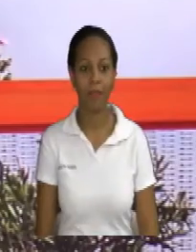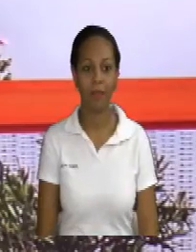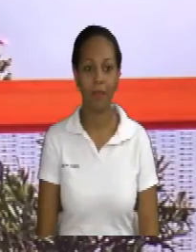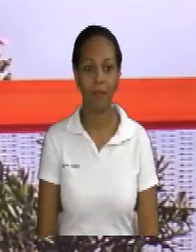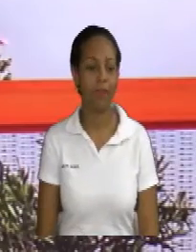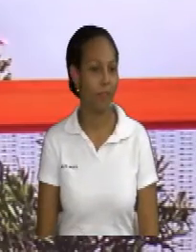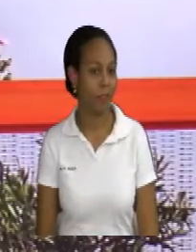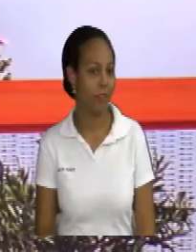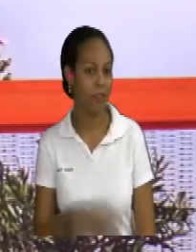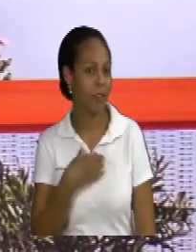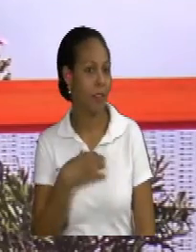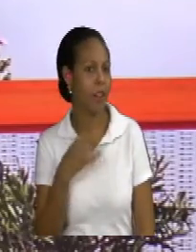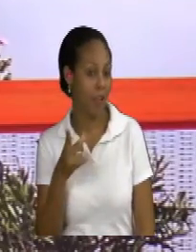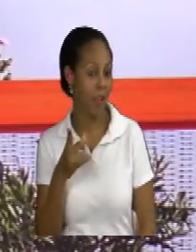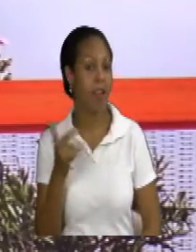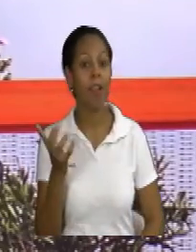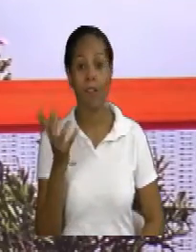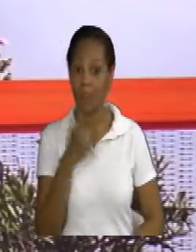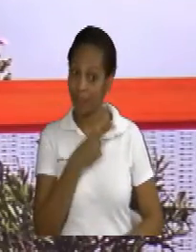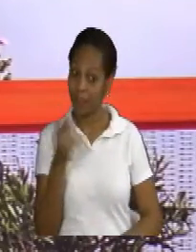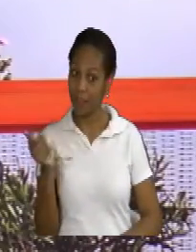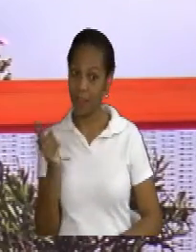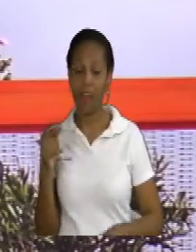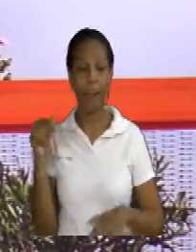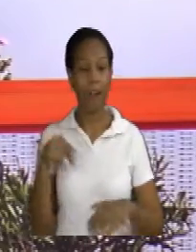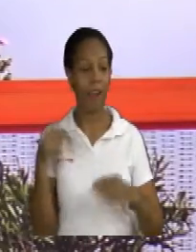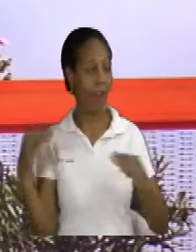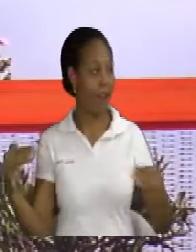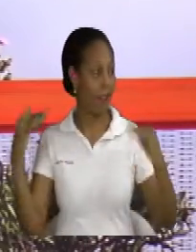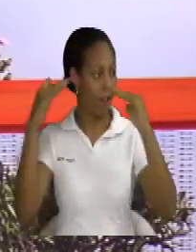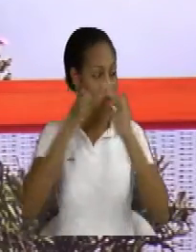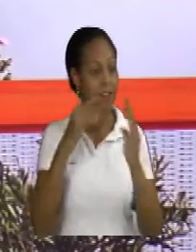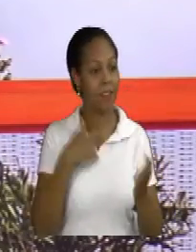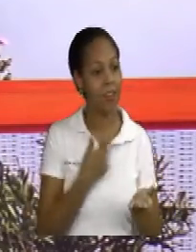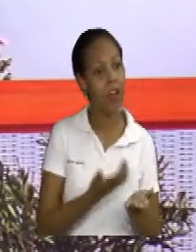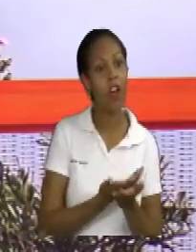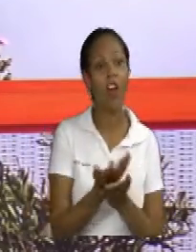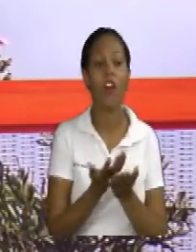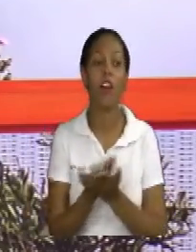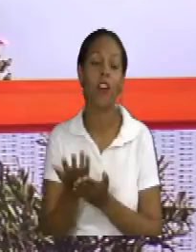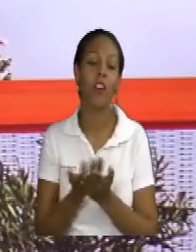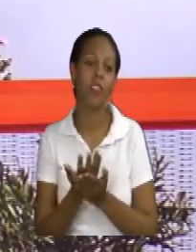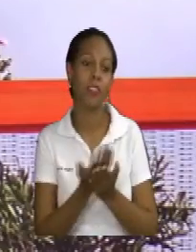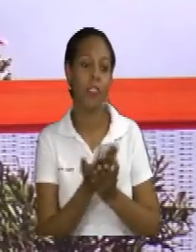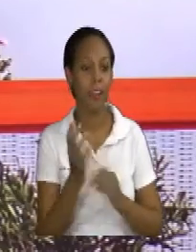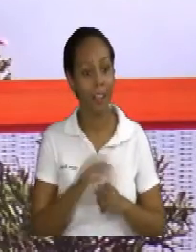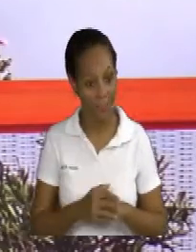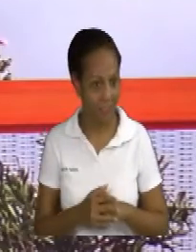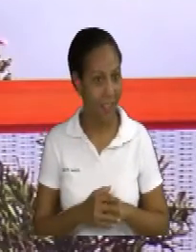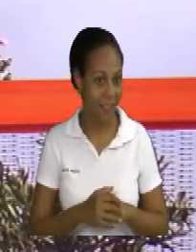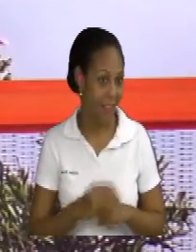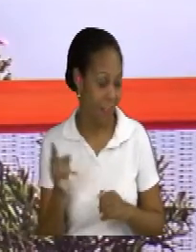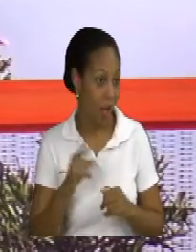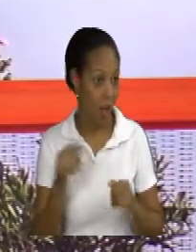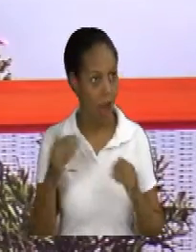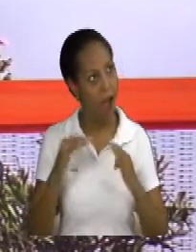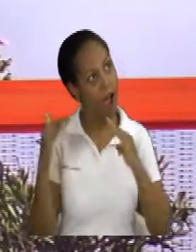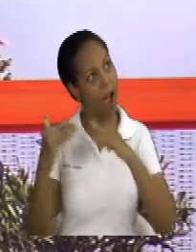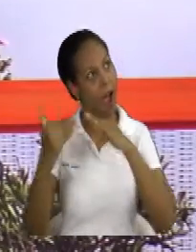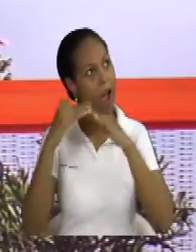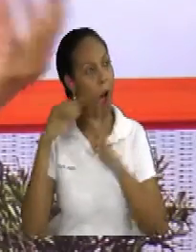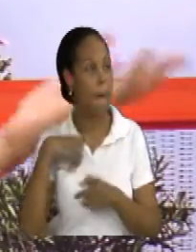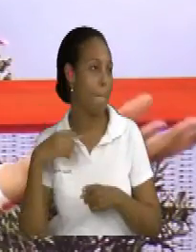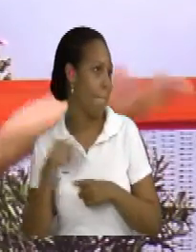aquí conectadas con nosotros en casa dándoles a ustedes unos tips y unas ideas súper chéveres para que ustedes las practiquen en su casa. Yo sigo aquí con la señora